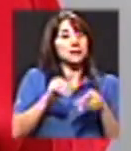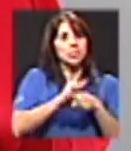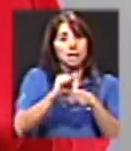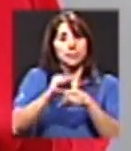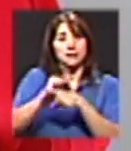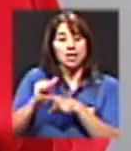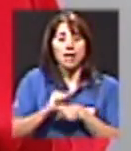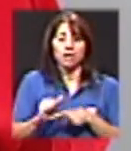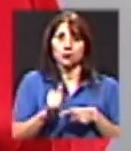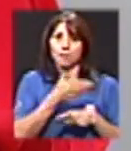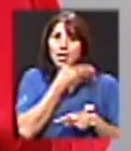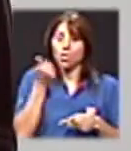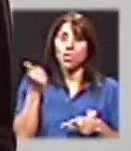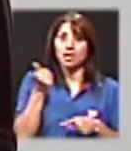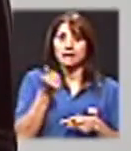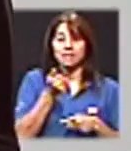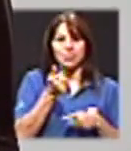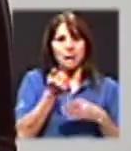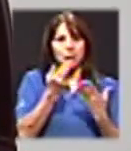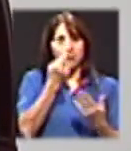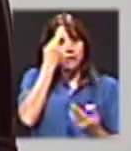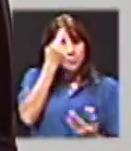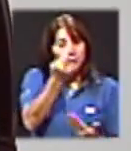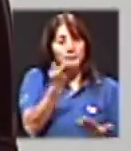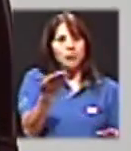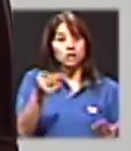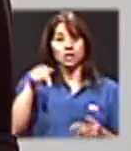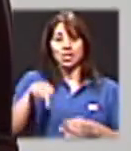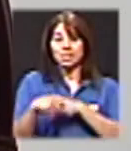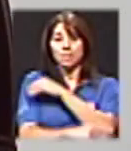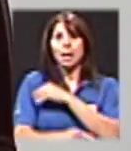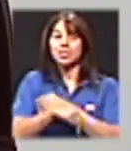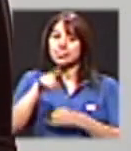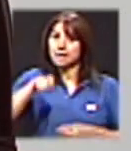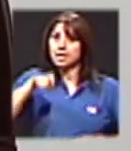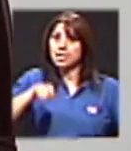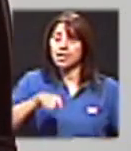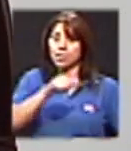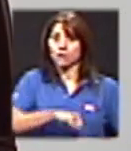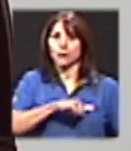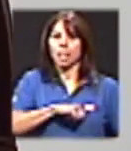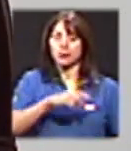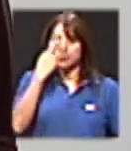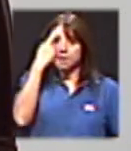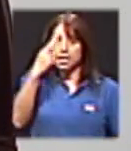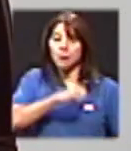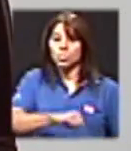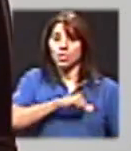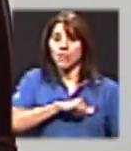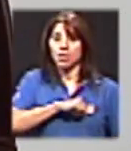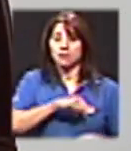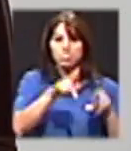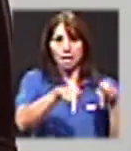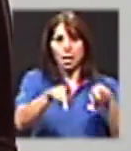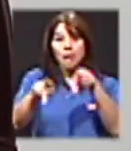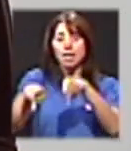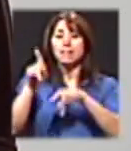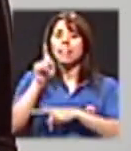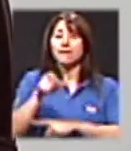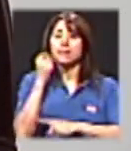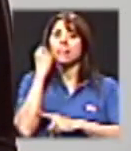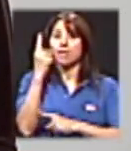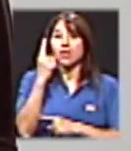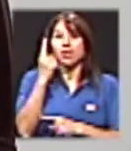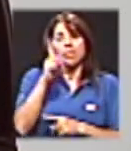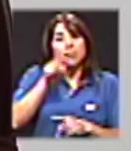también. Este país requiere autoridad, este país requiere respetar la autoridad. La gente tiene que entender que hay formas de hacer las cosas. No